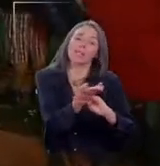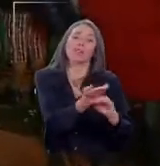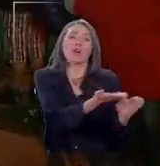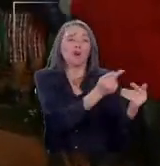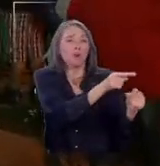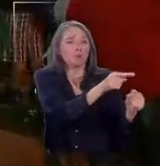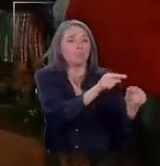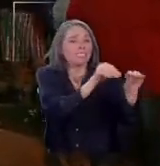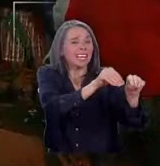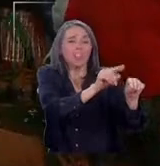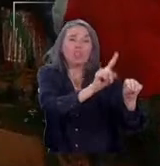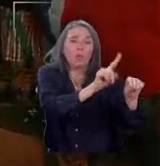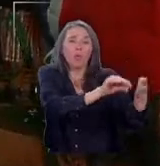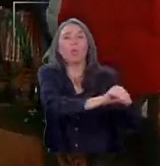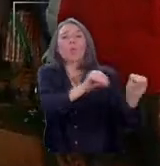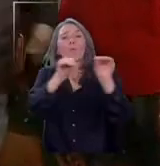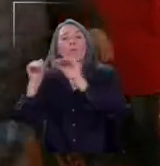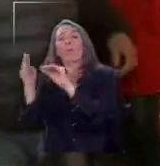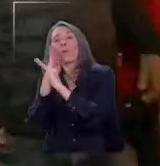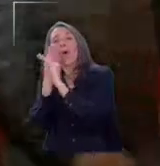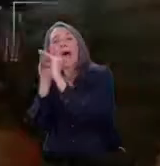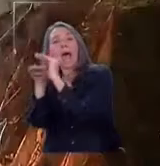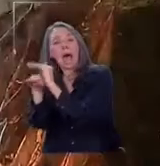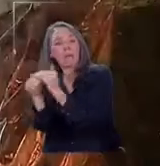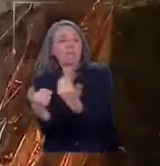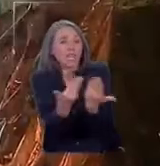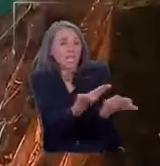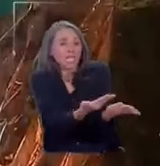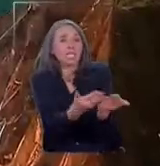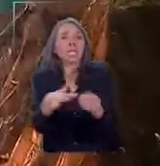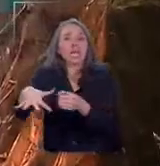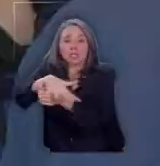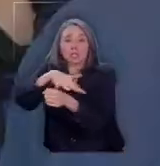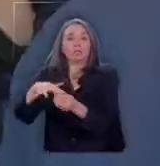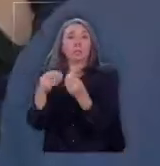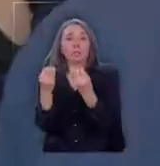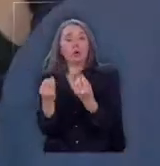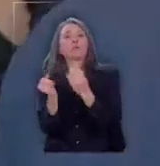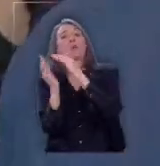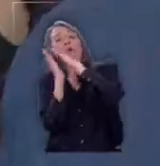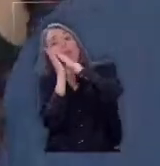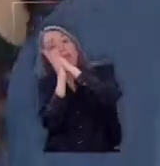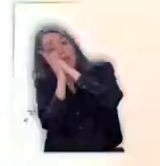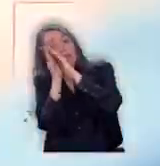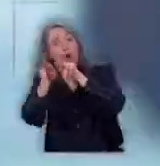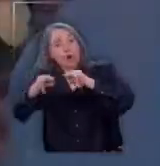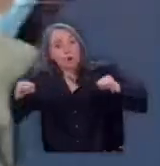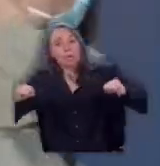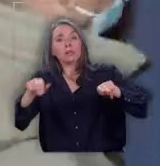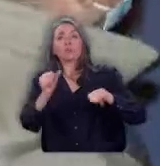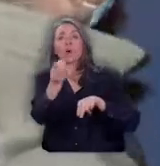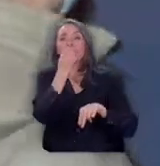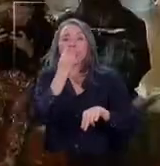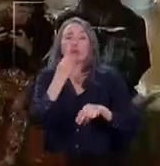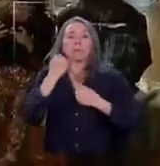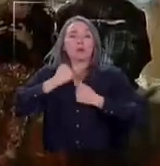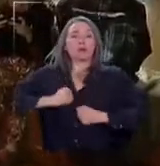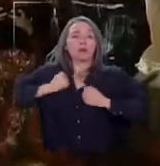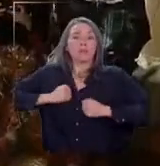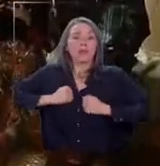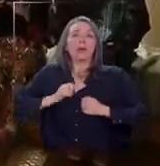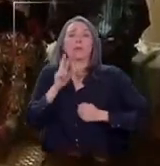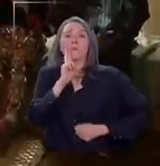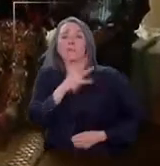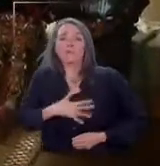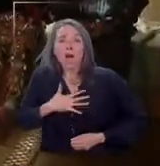un albergue para que tengan las condiciones adecuadas para dormir para comer para asearse